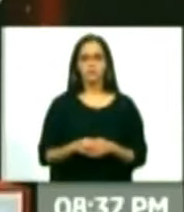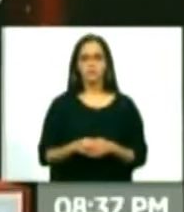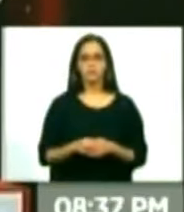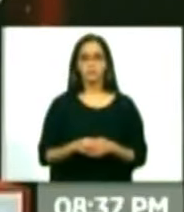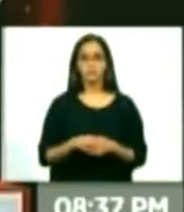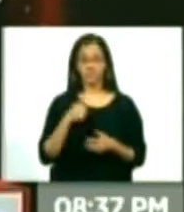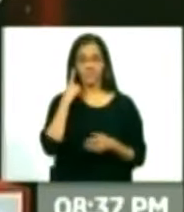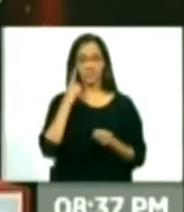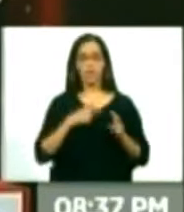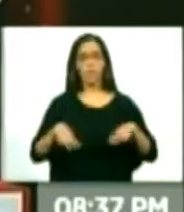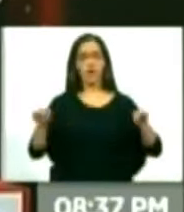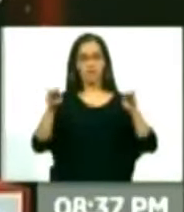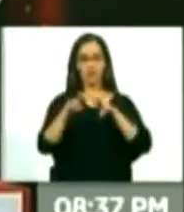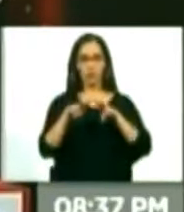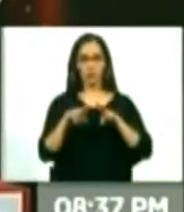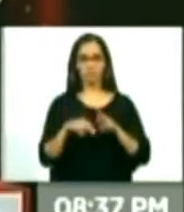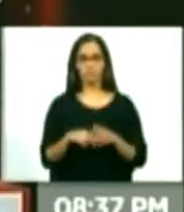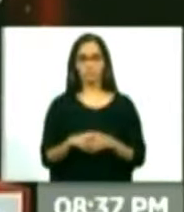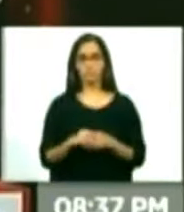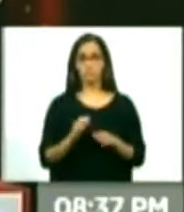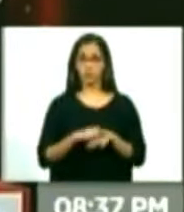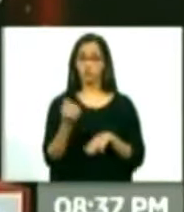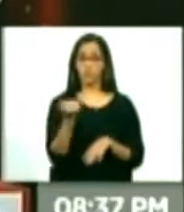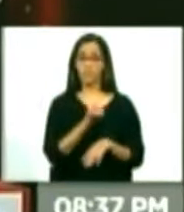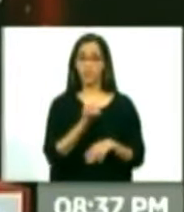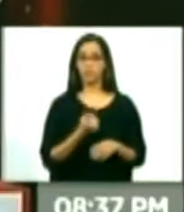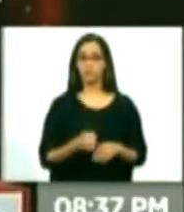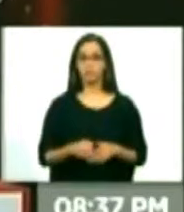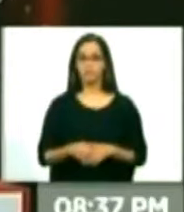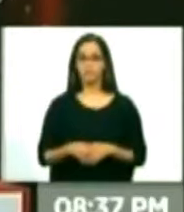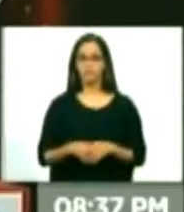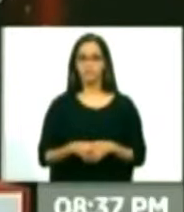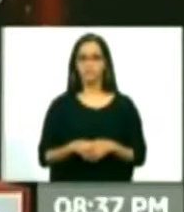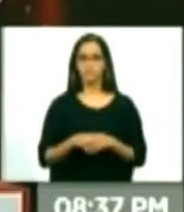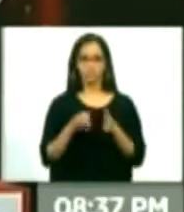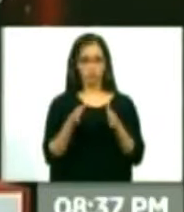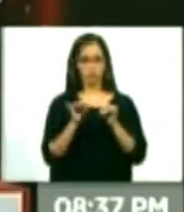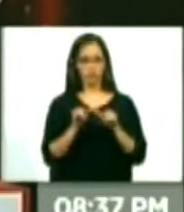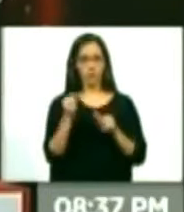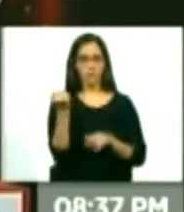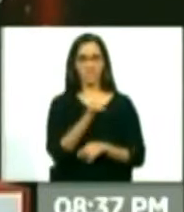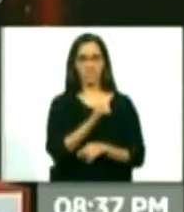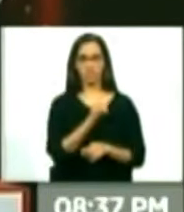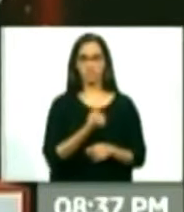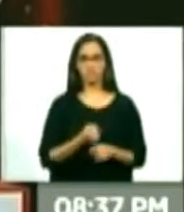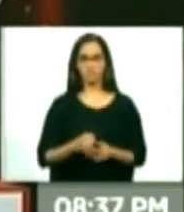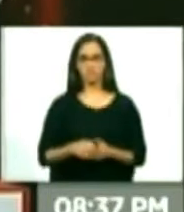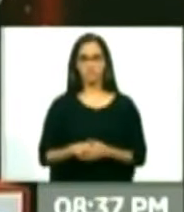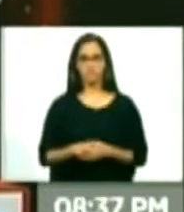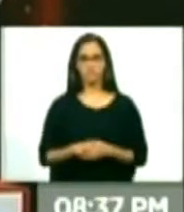Sabíamos el valor de Robert Serra. Por eso lo mataron. Por eso lo mataron.